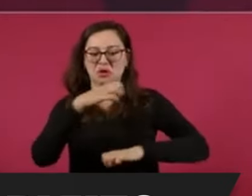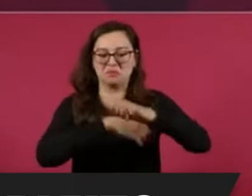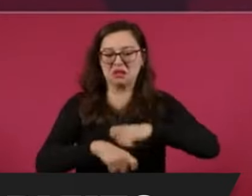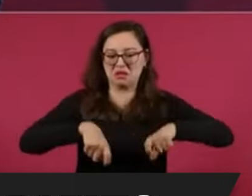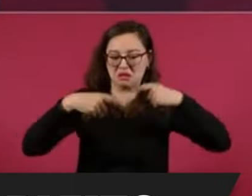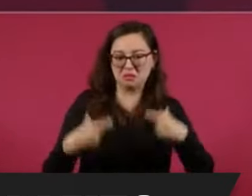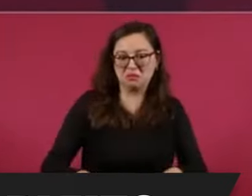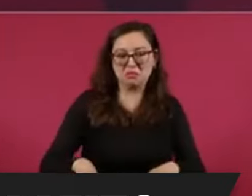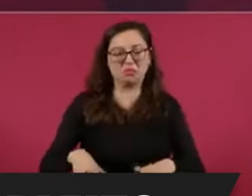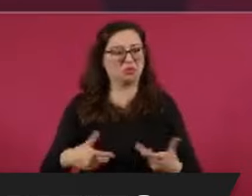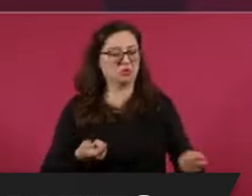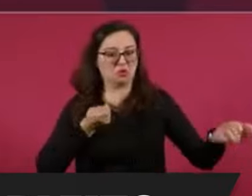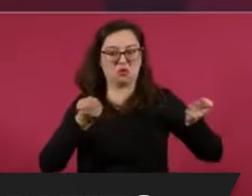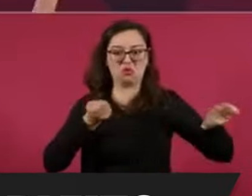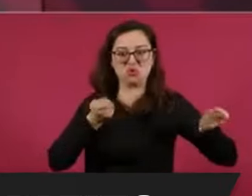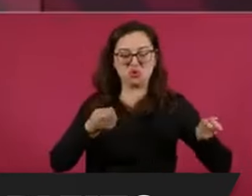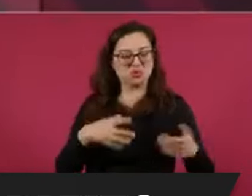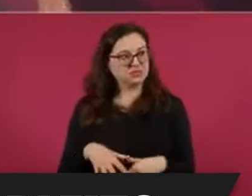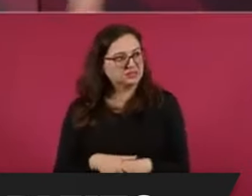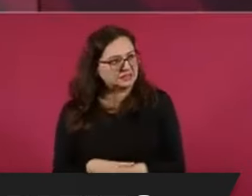Por eso, antes de irnos a ver si hacemos